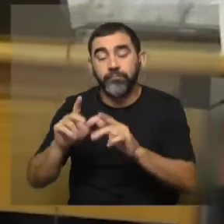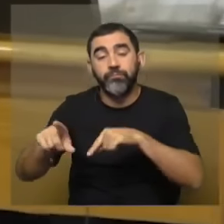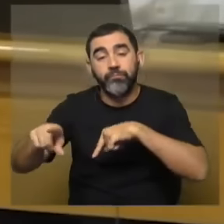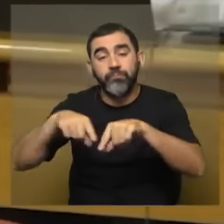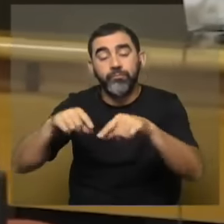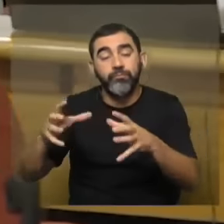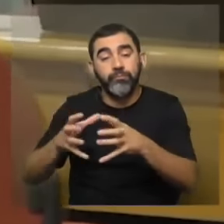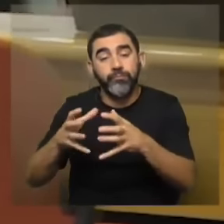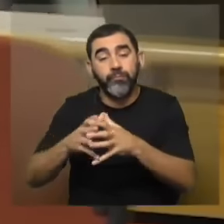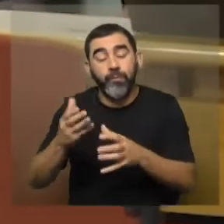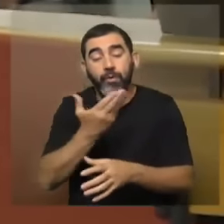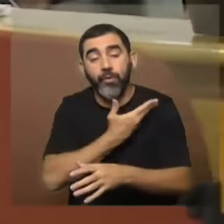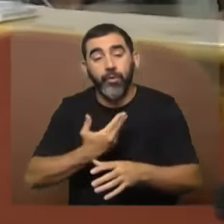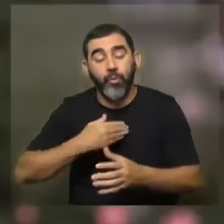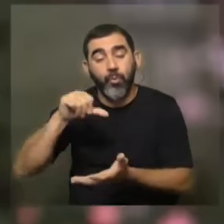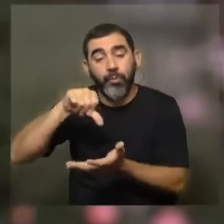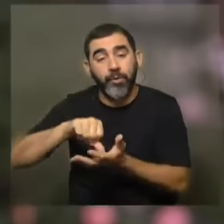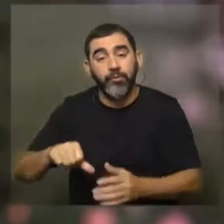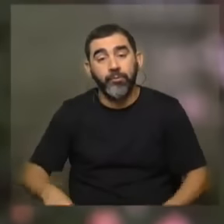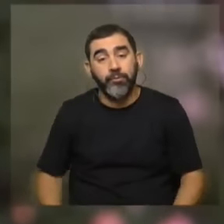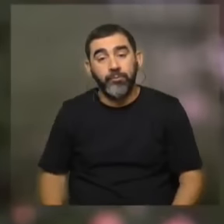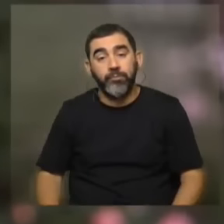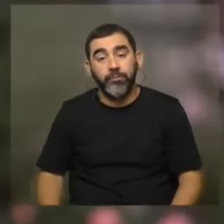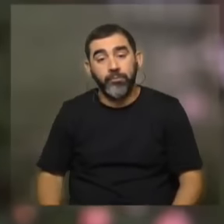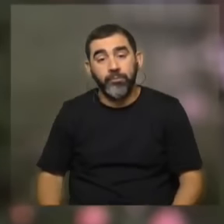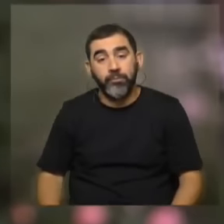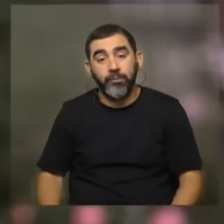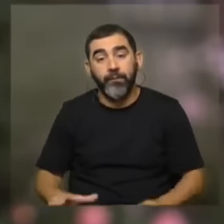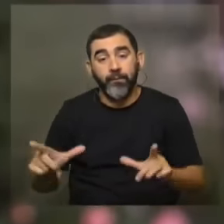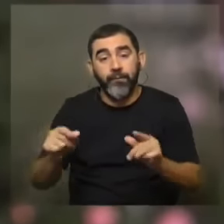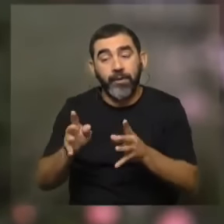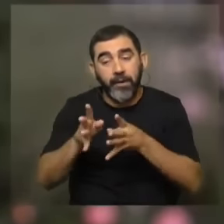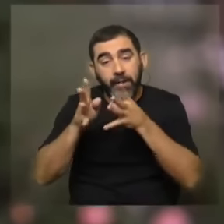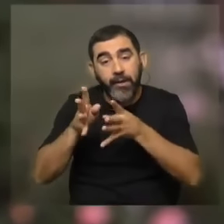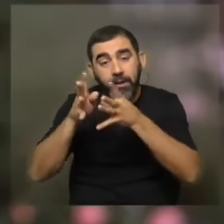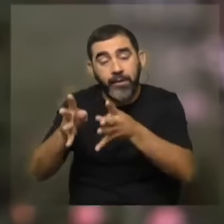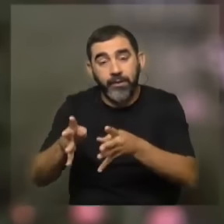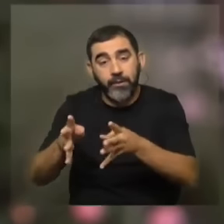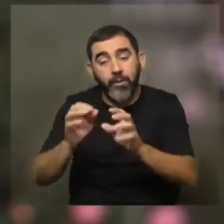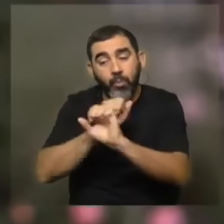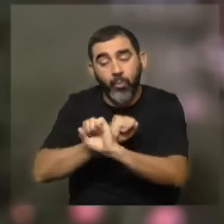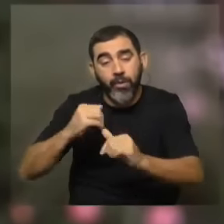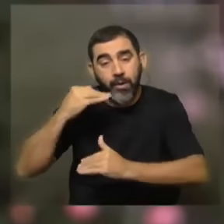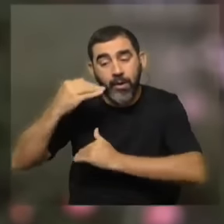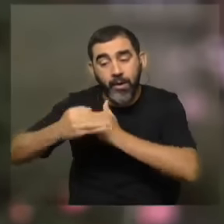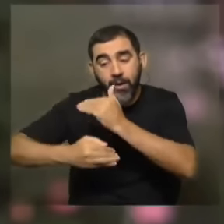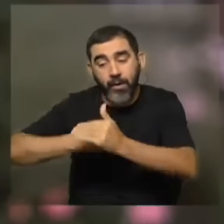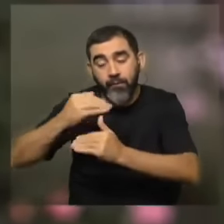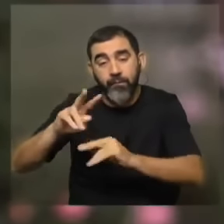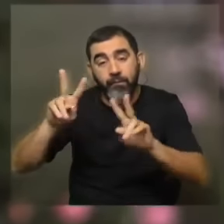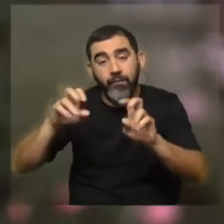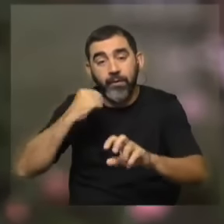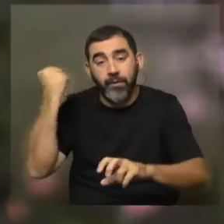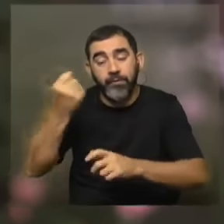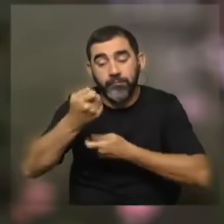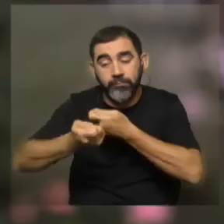la delegación del gobierno nacional con la prolongación del ces al fuego hemos podido avanzar en temas importantes de